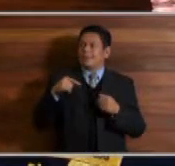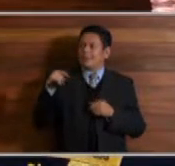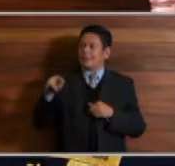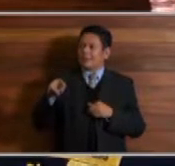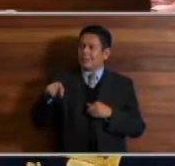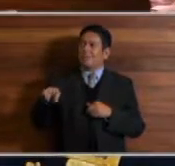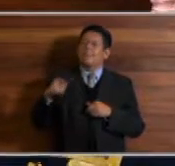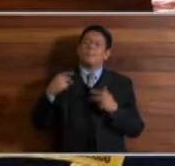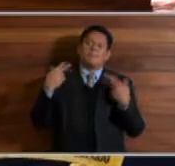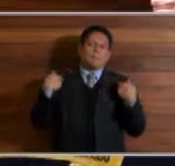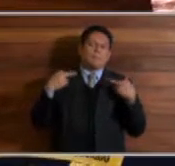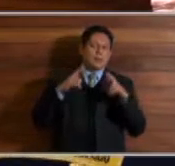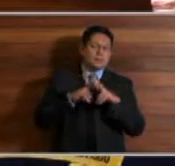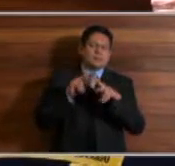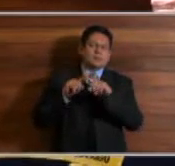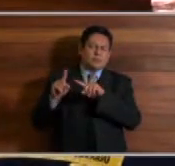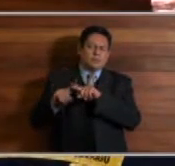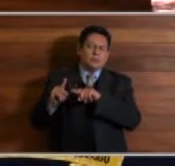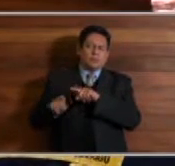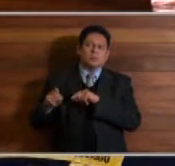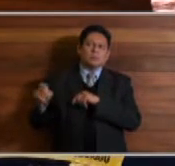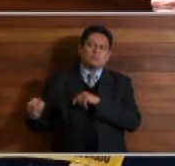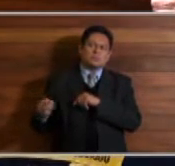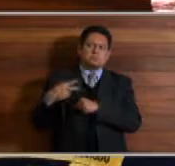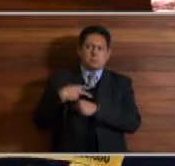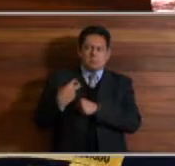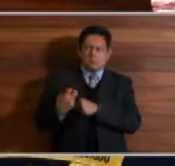PUED que me aceptaron como un